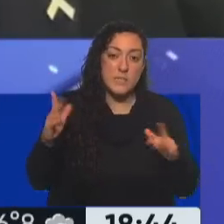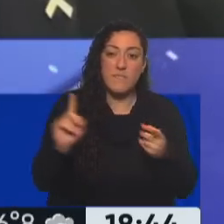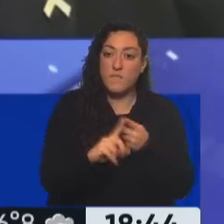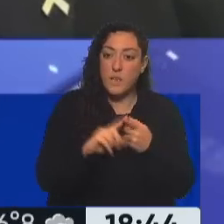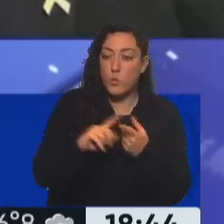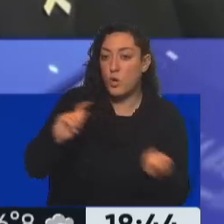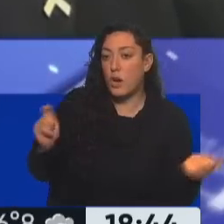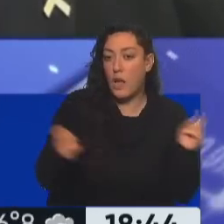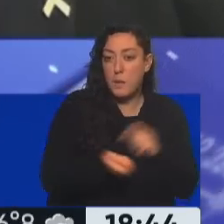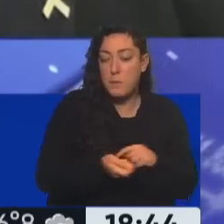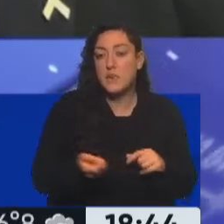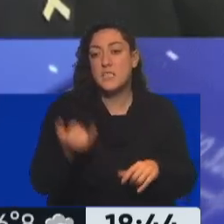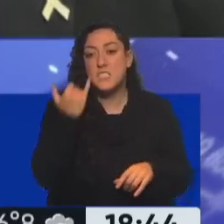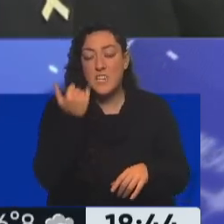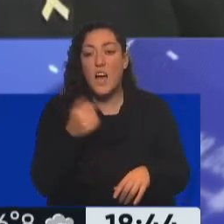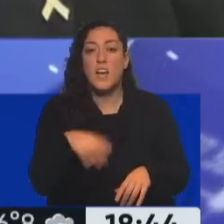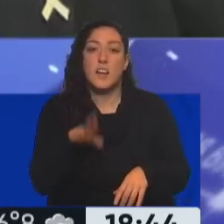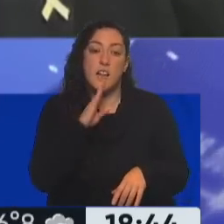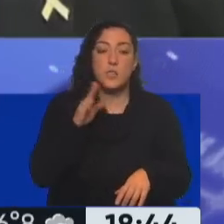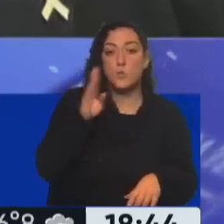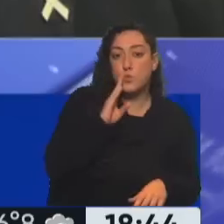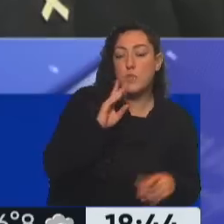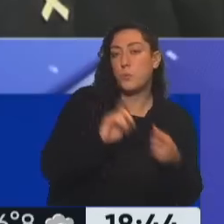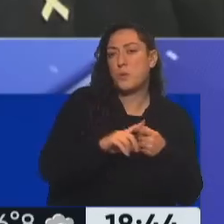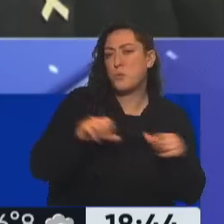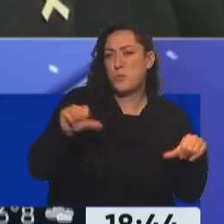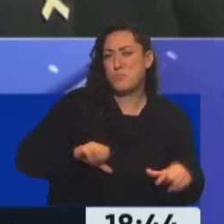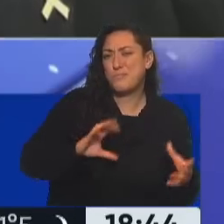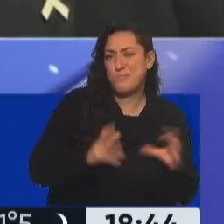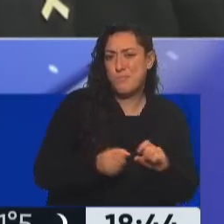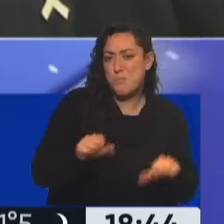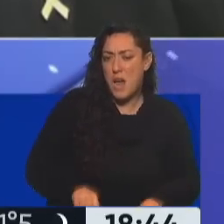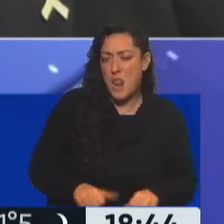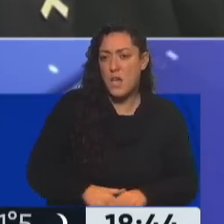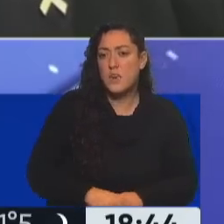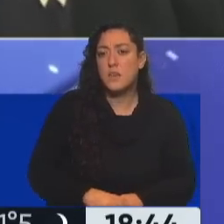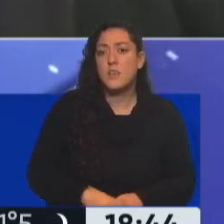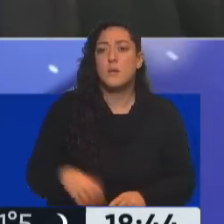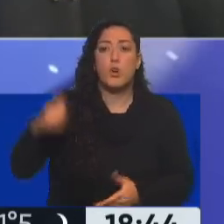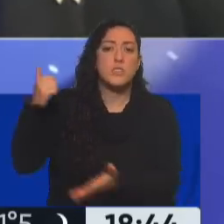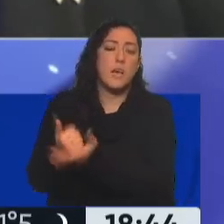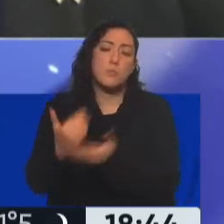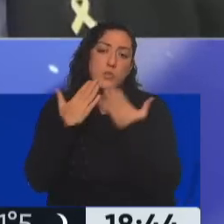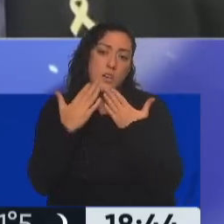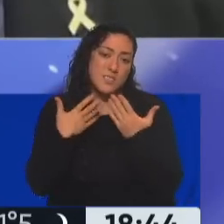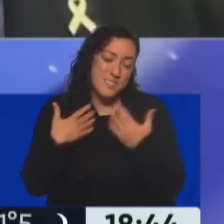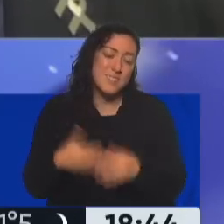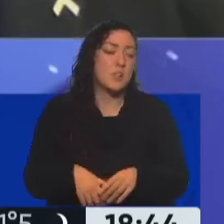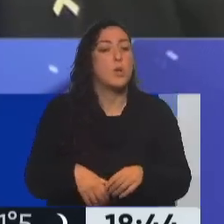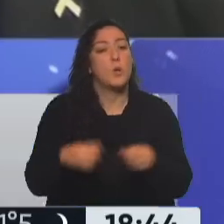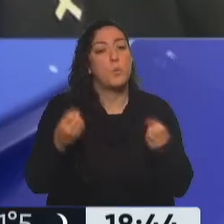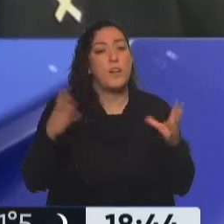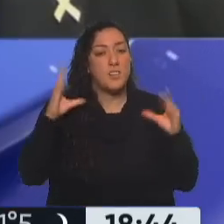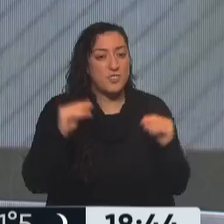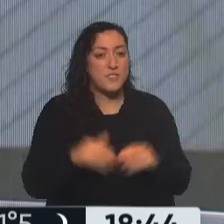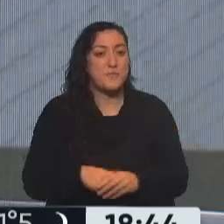muy desgastado con Estados Unidos. Bien, Kevin, como siempre, muchas gracias. Un placer escucharte. Gracias a ustedes. Buenas noches. Por favor.